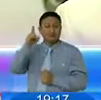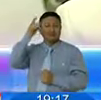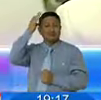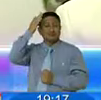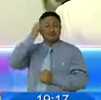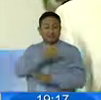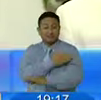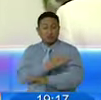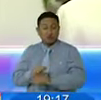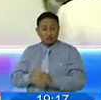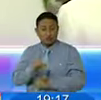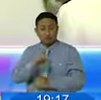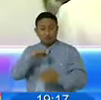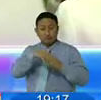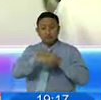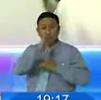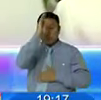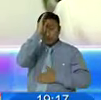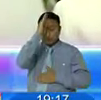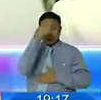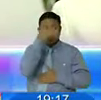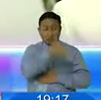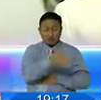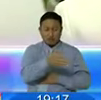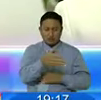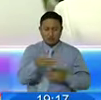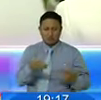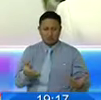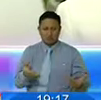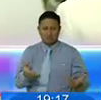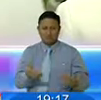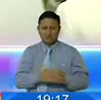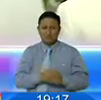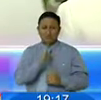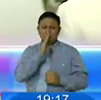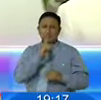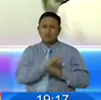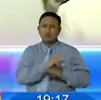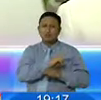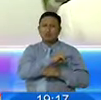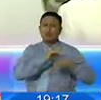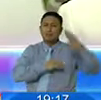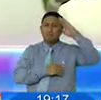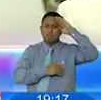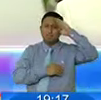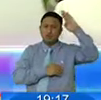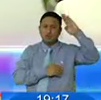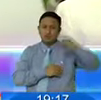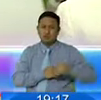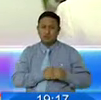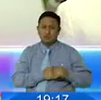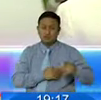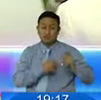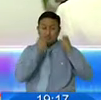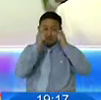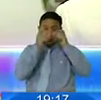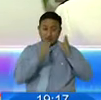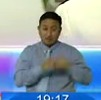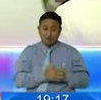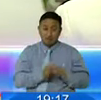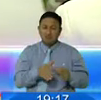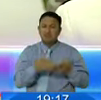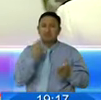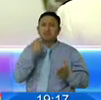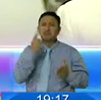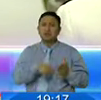existencia de una clínica donde habrá ido David ha sido utilizada por la Policía Nacional y la Fiscalía con el